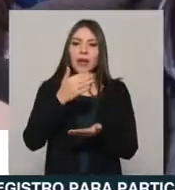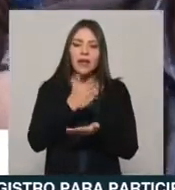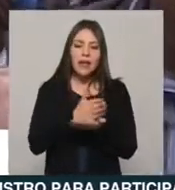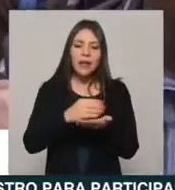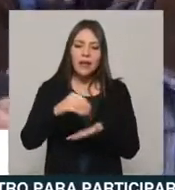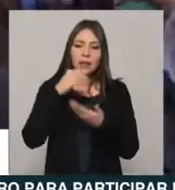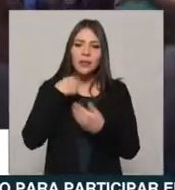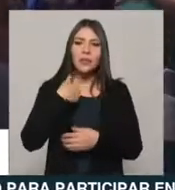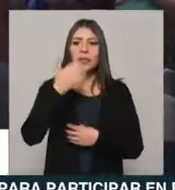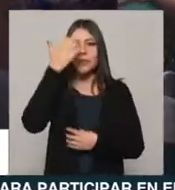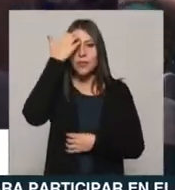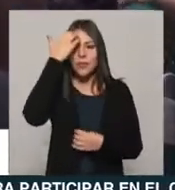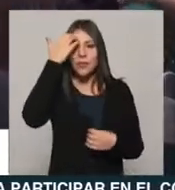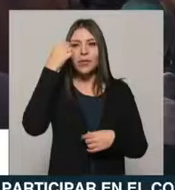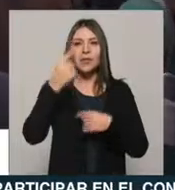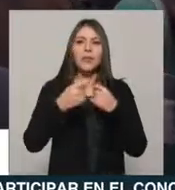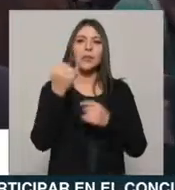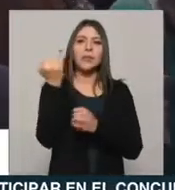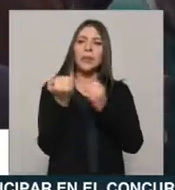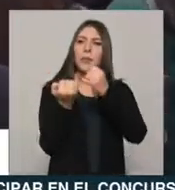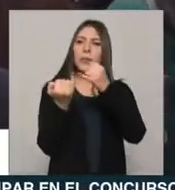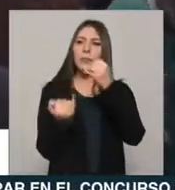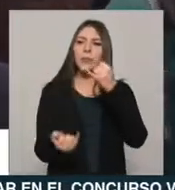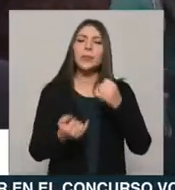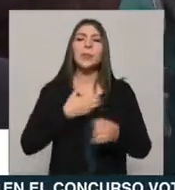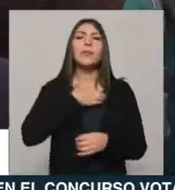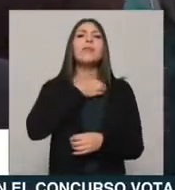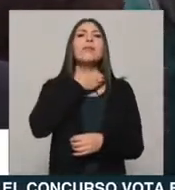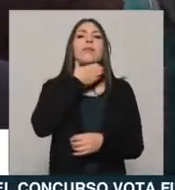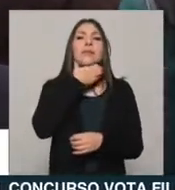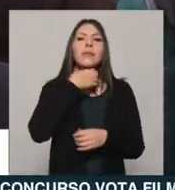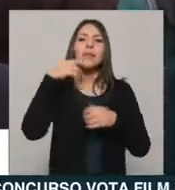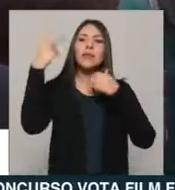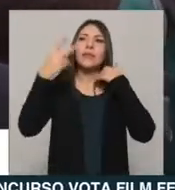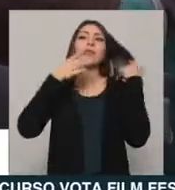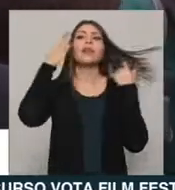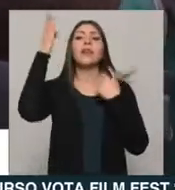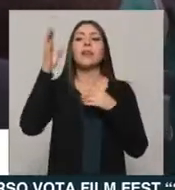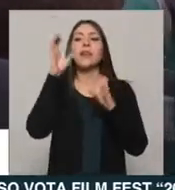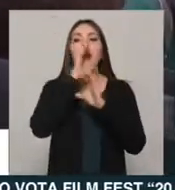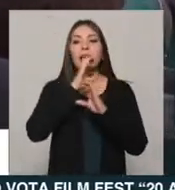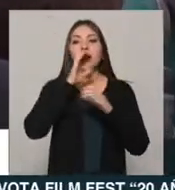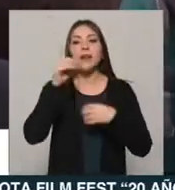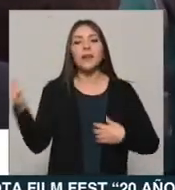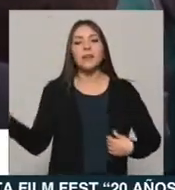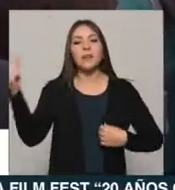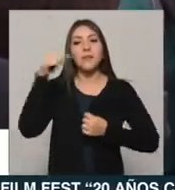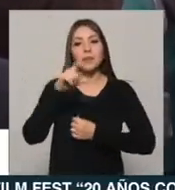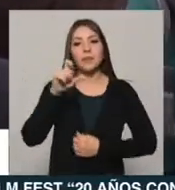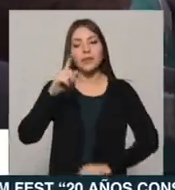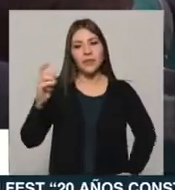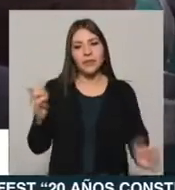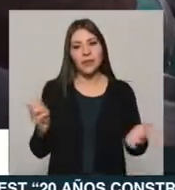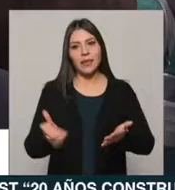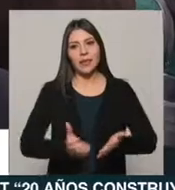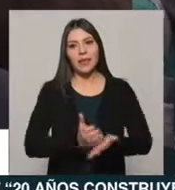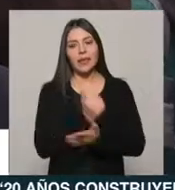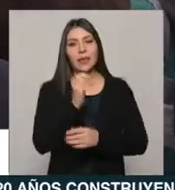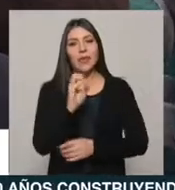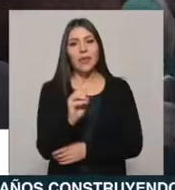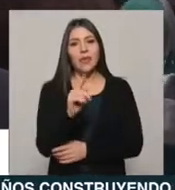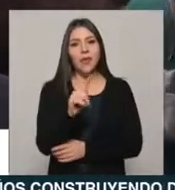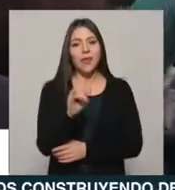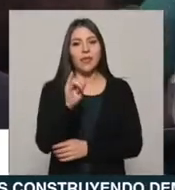con su cuello de tortuga, muy delgadito, y venía de la grabadora de la RCA Víctor. Había ganado el Festival de la